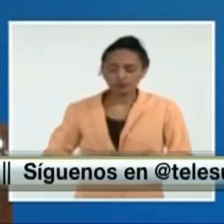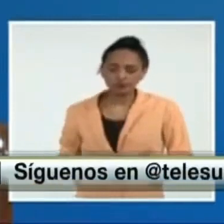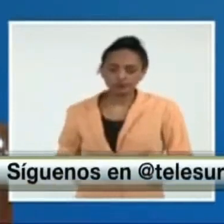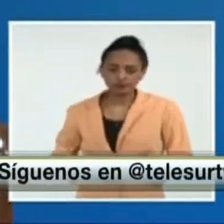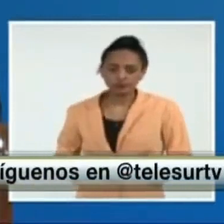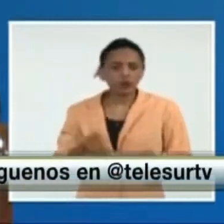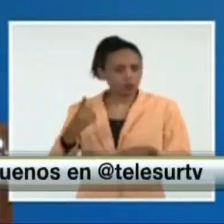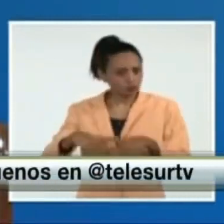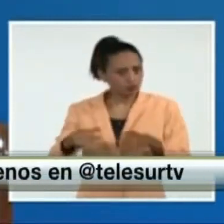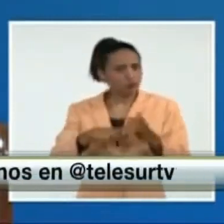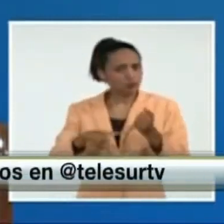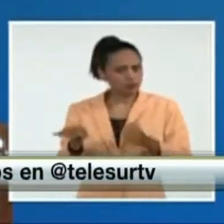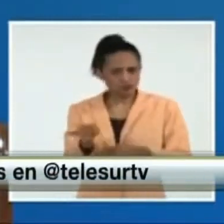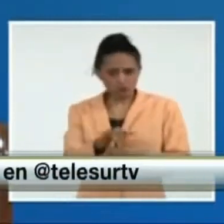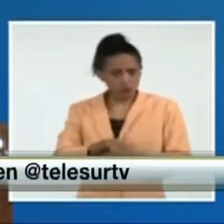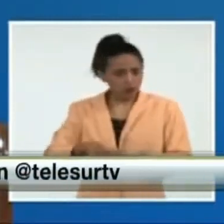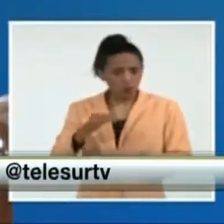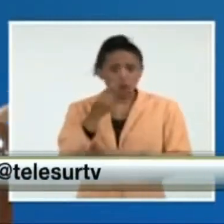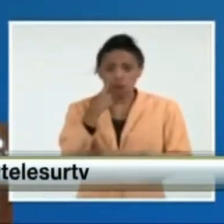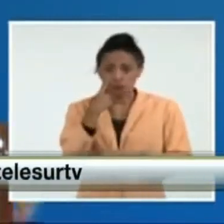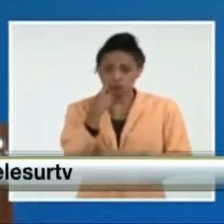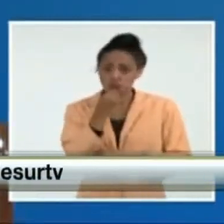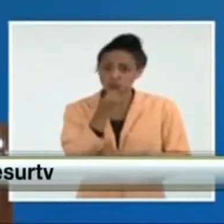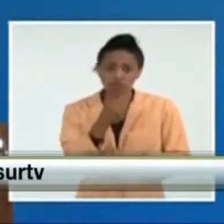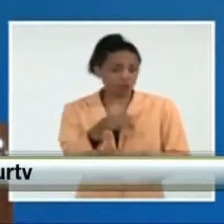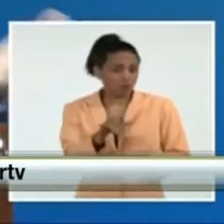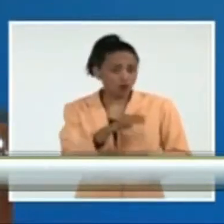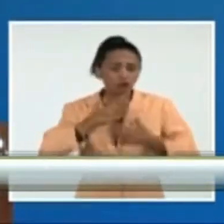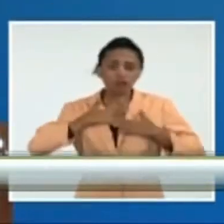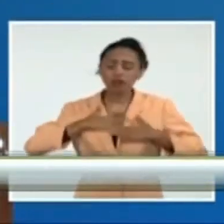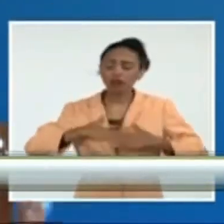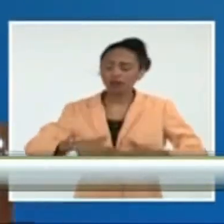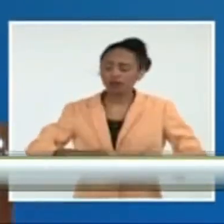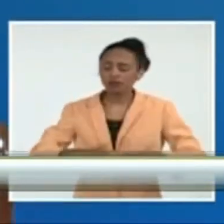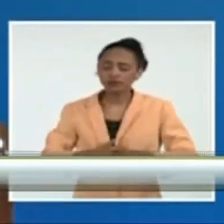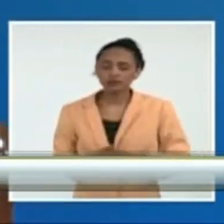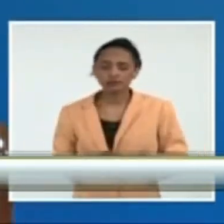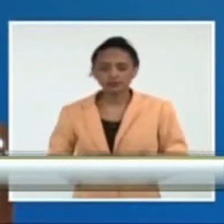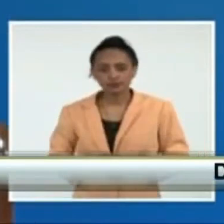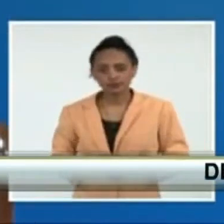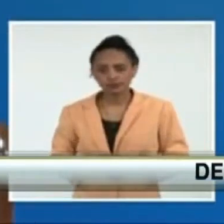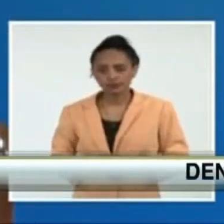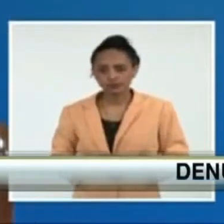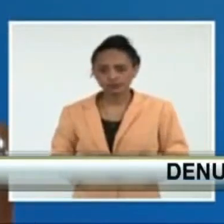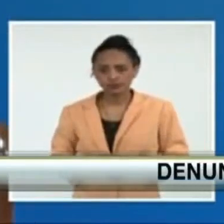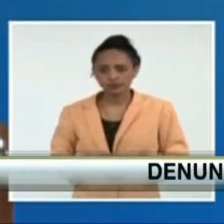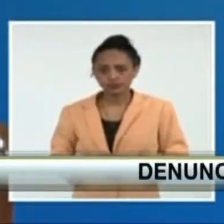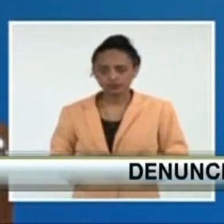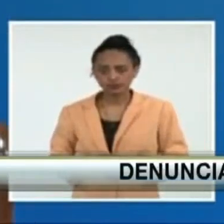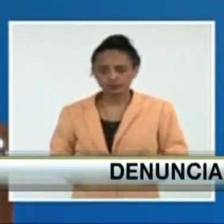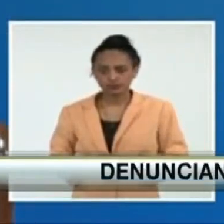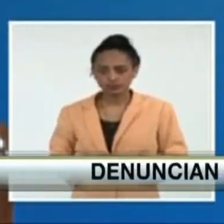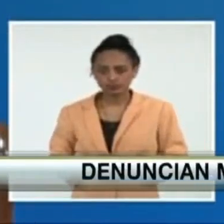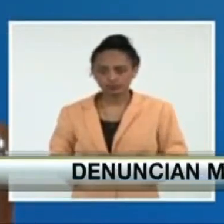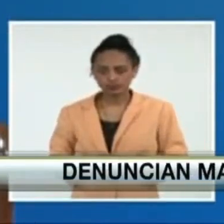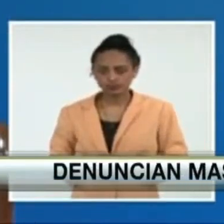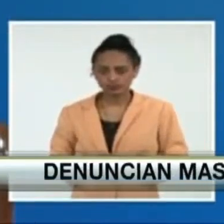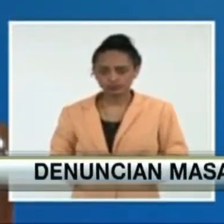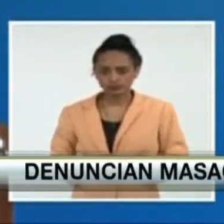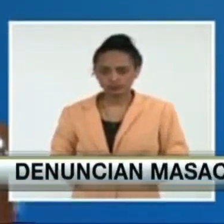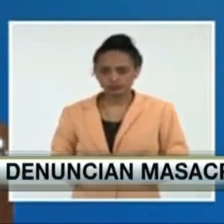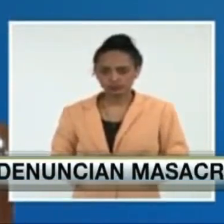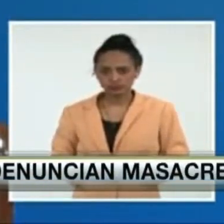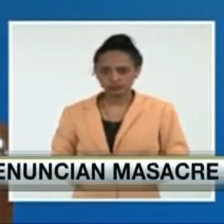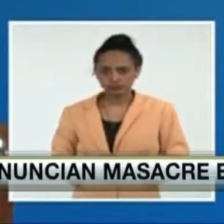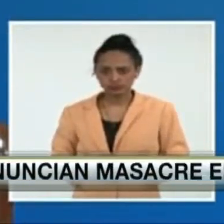las condiciones adversas, y por eso eludo usar la palabra de completa normalidad propias del pico pandémico